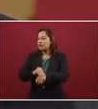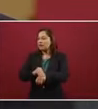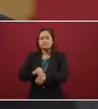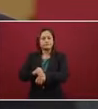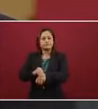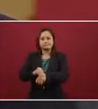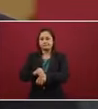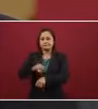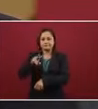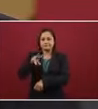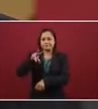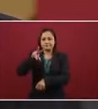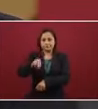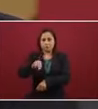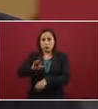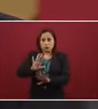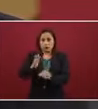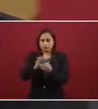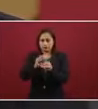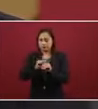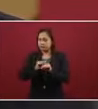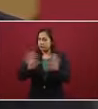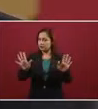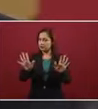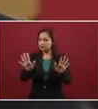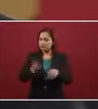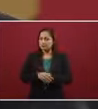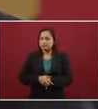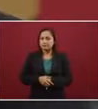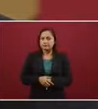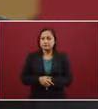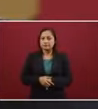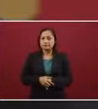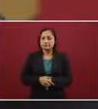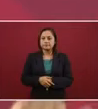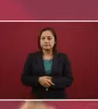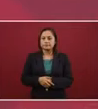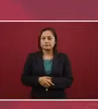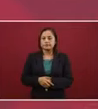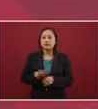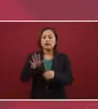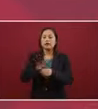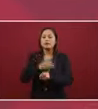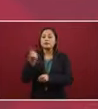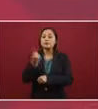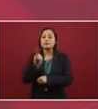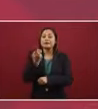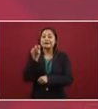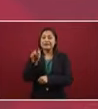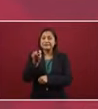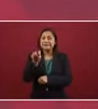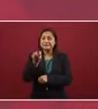Eso debe de quedar muy claro, porque son muchos los daños.